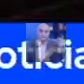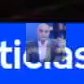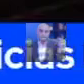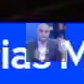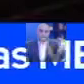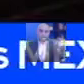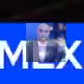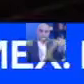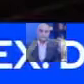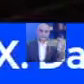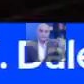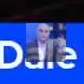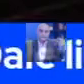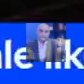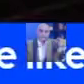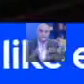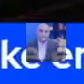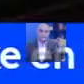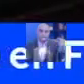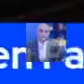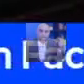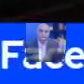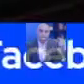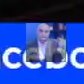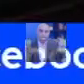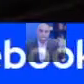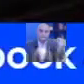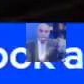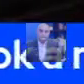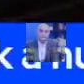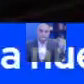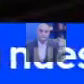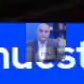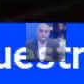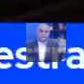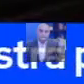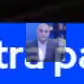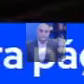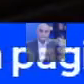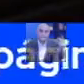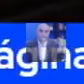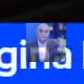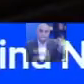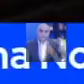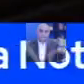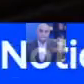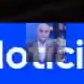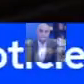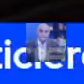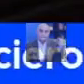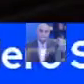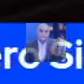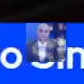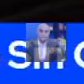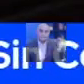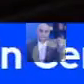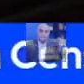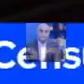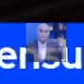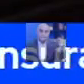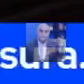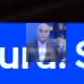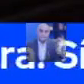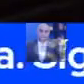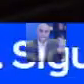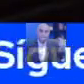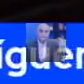quieran porque estoy convencido que hasta los hijos de puta tienen derecho a existir. Entonces, imagínate, ya cuando